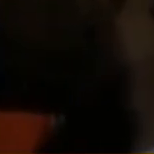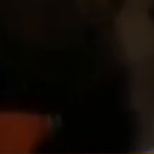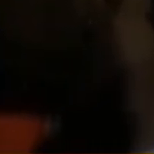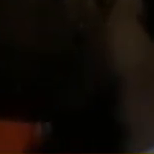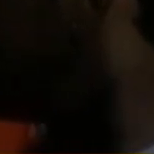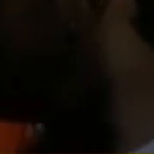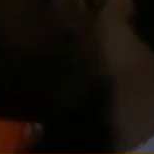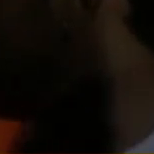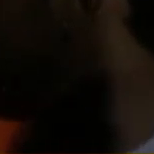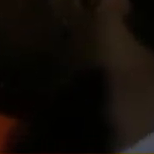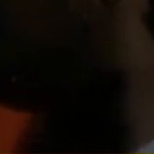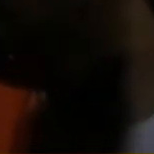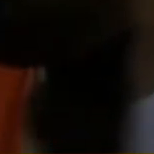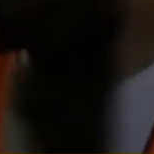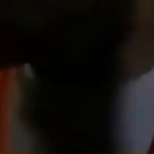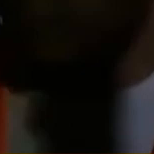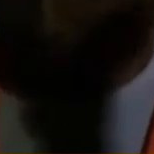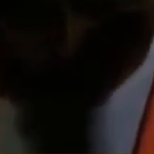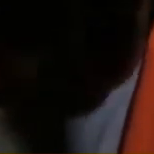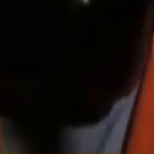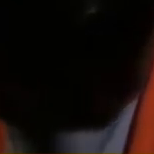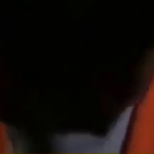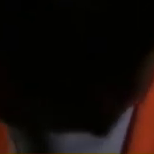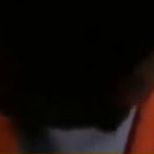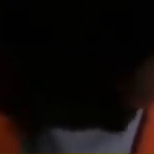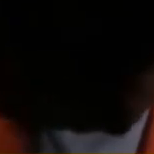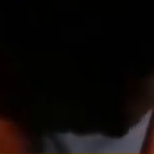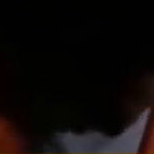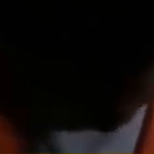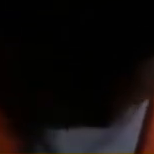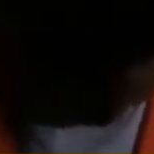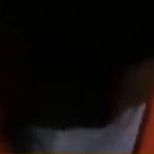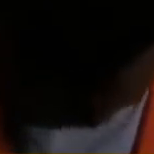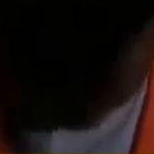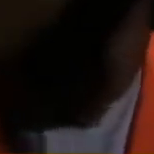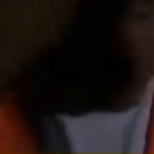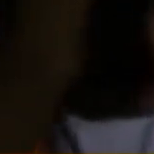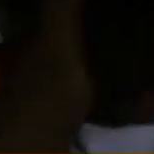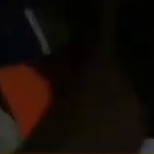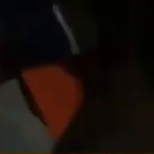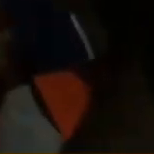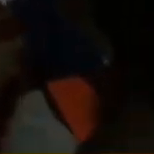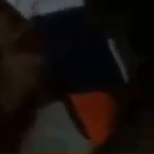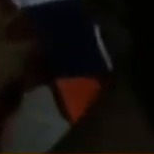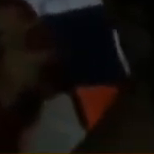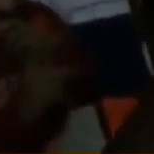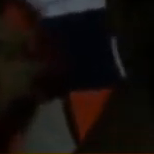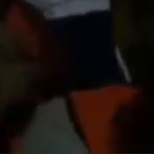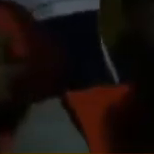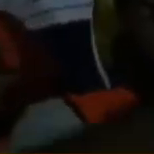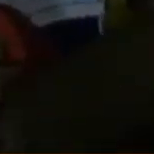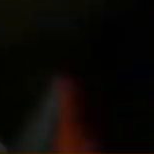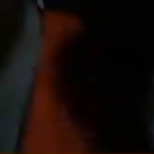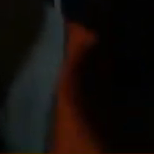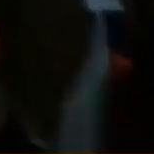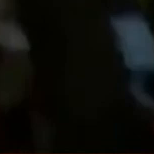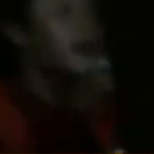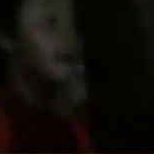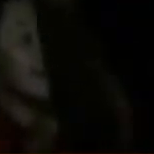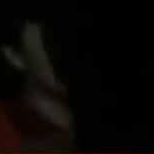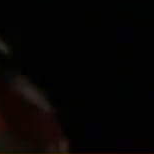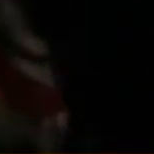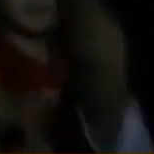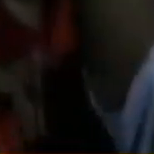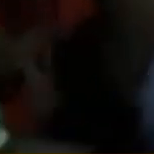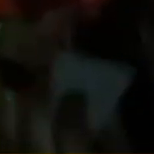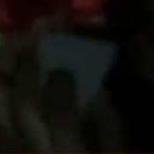no identificado en este momento, llevó a cabo una asamblea en el interior del estadio en la que, como a veces ocurre, determinó que nuestro personal